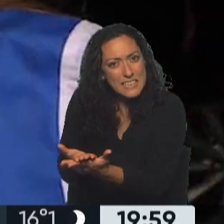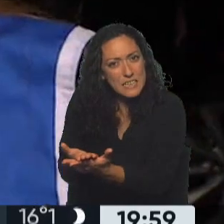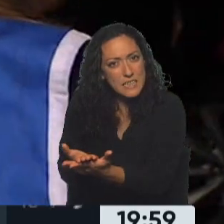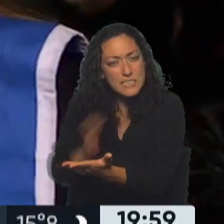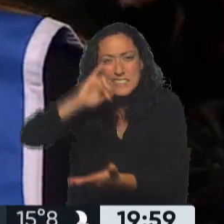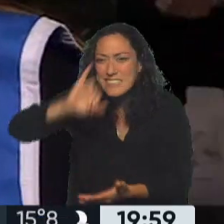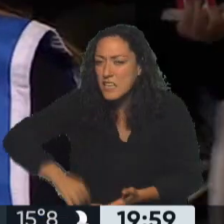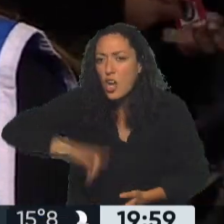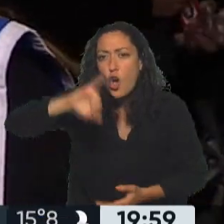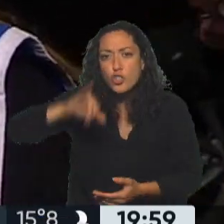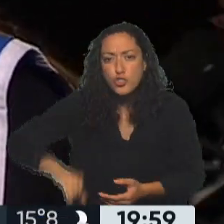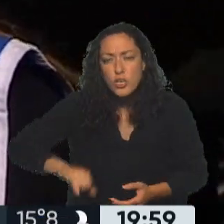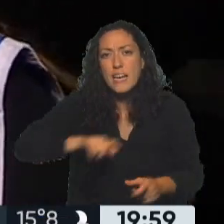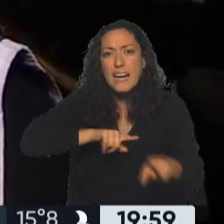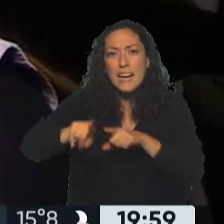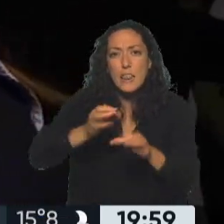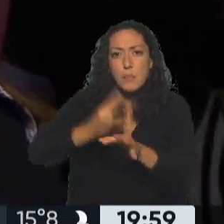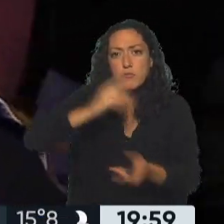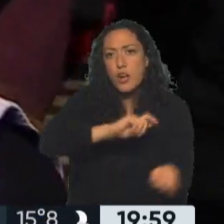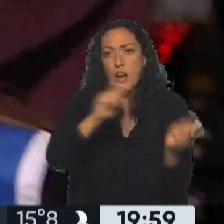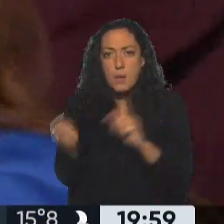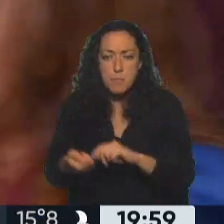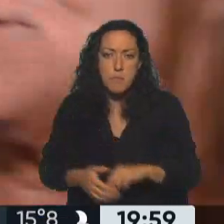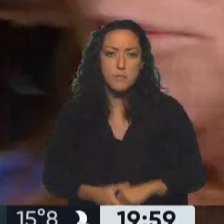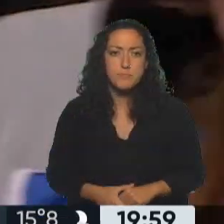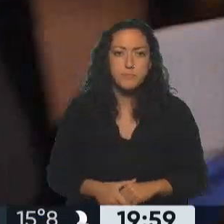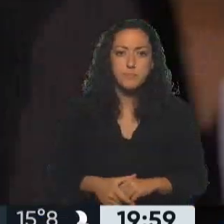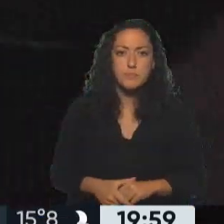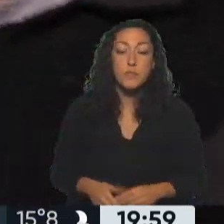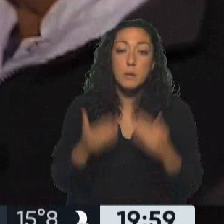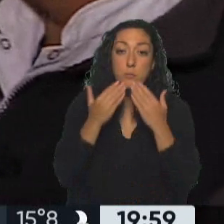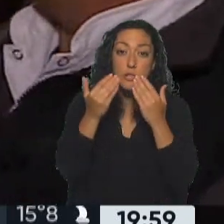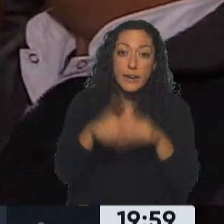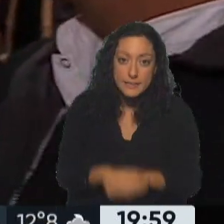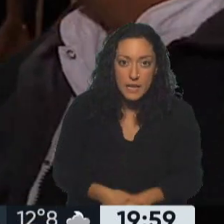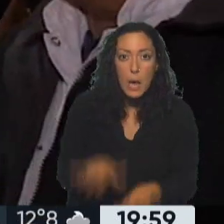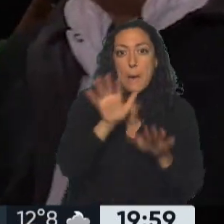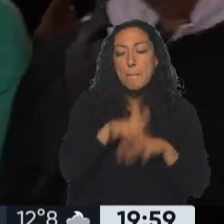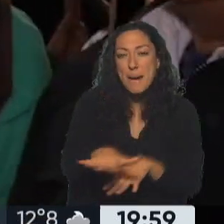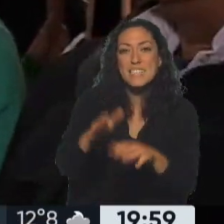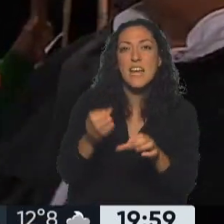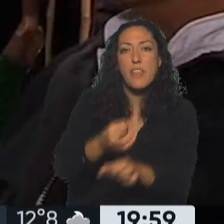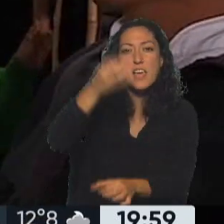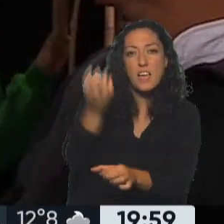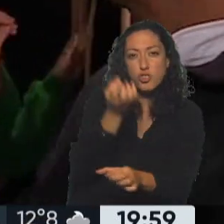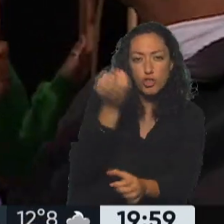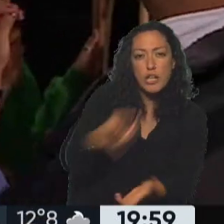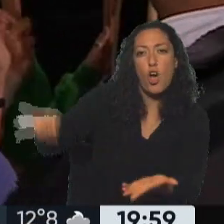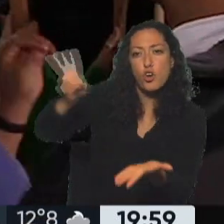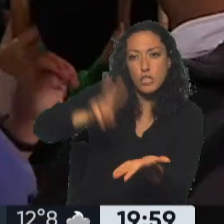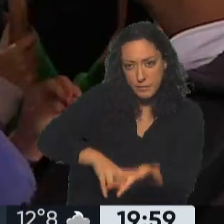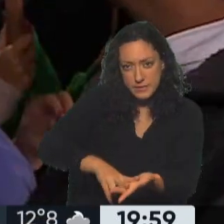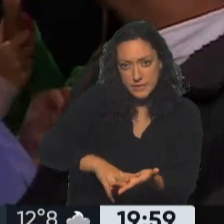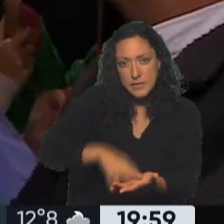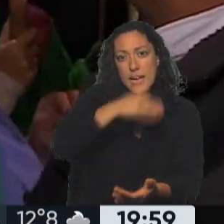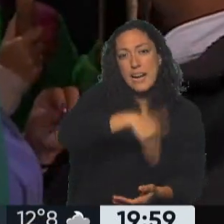exigir que nos pasen a carrera profesional. Muchísimas gracias. Una nueva marcha de las antorchas. En este momento